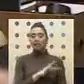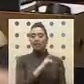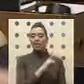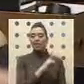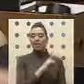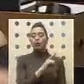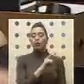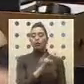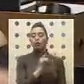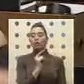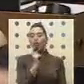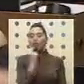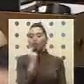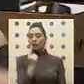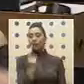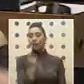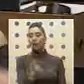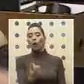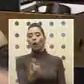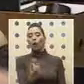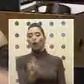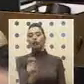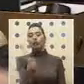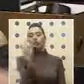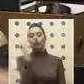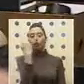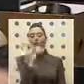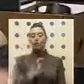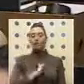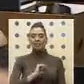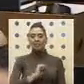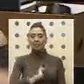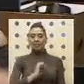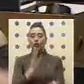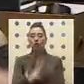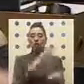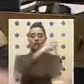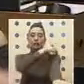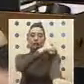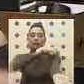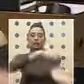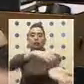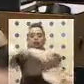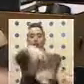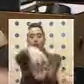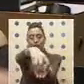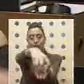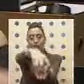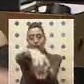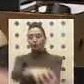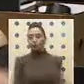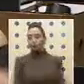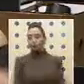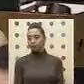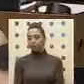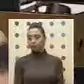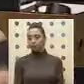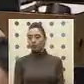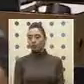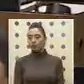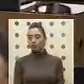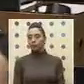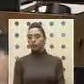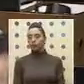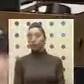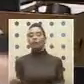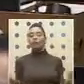el término del precio desde Santiago hasta los extremos del país, tanto al norte como al sur, lo que a su